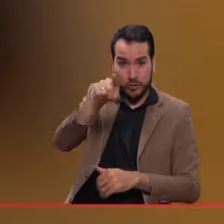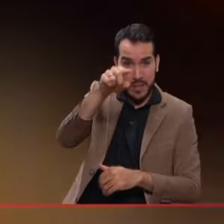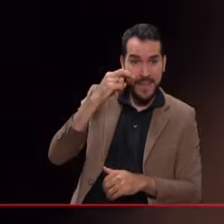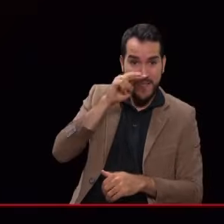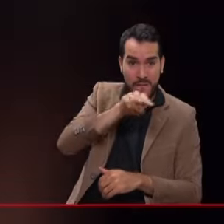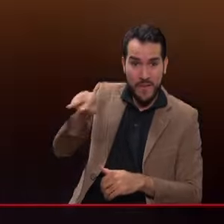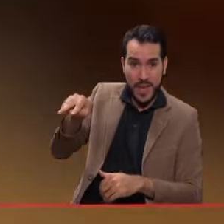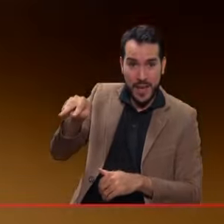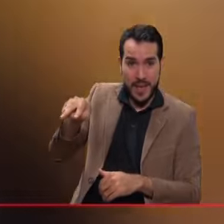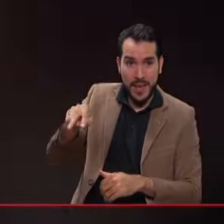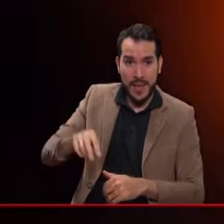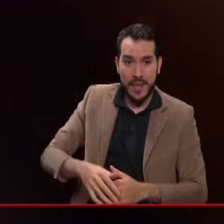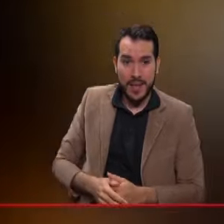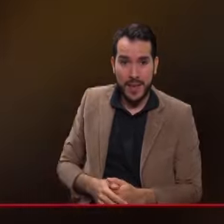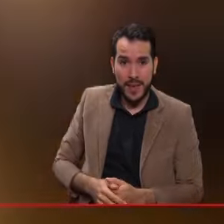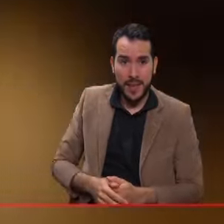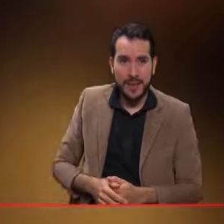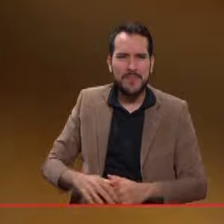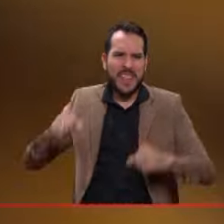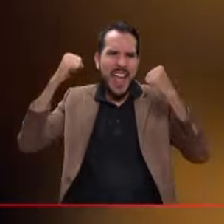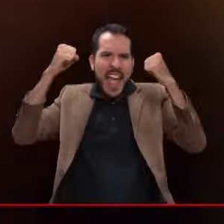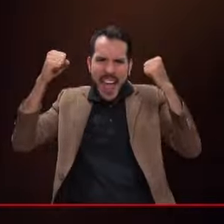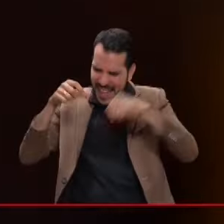¡Era que pare!